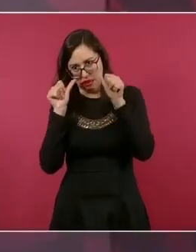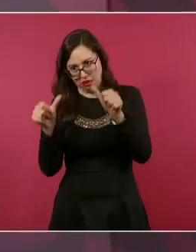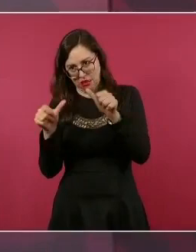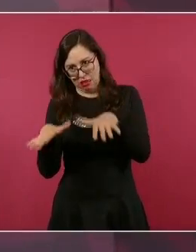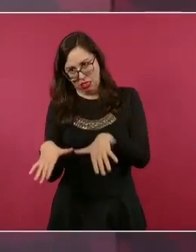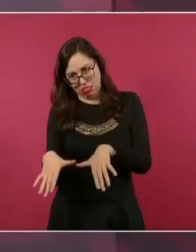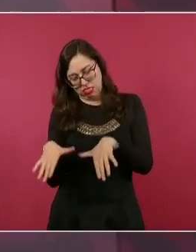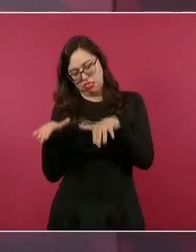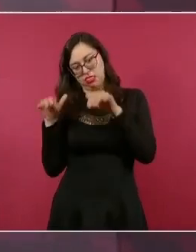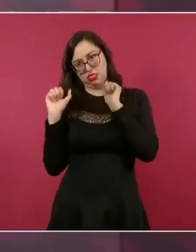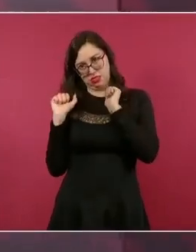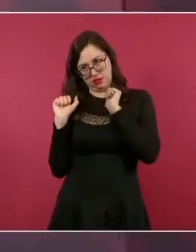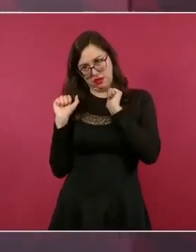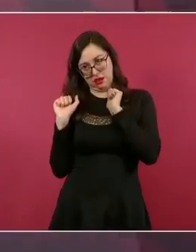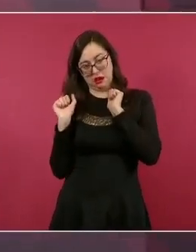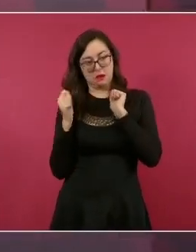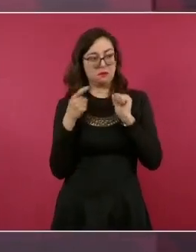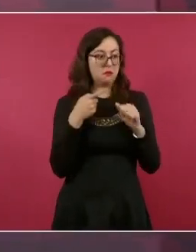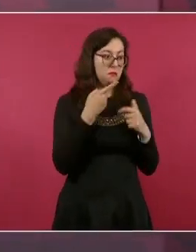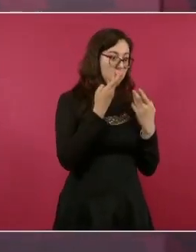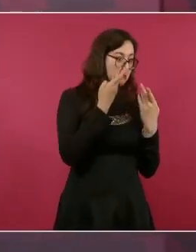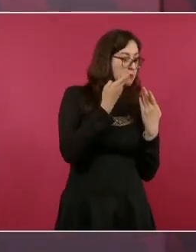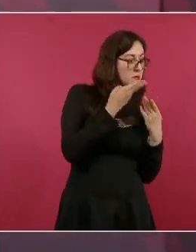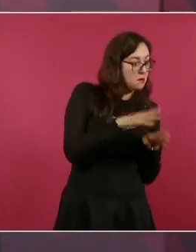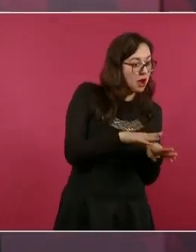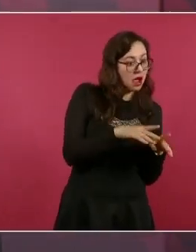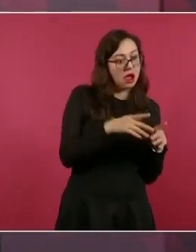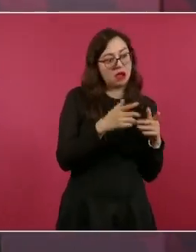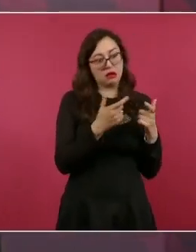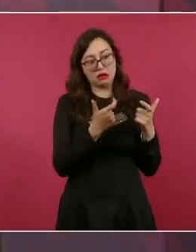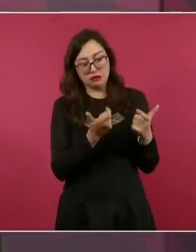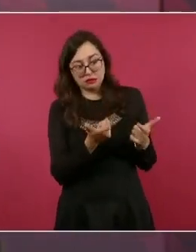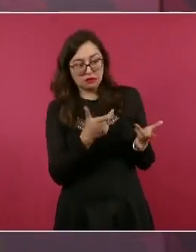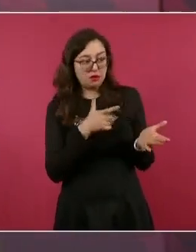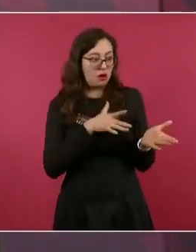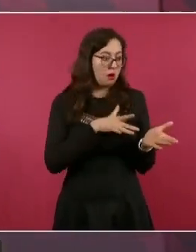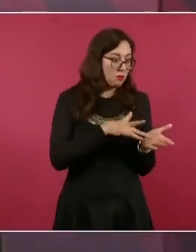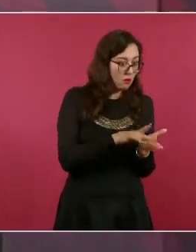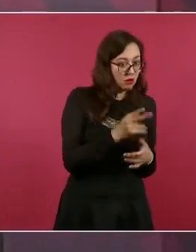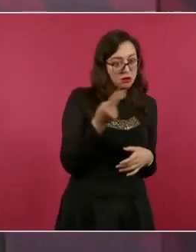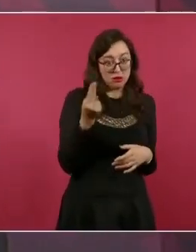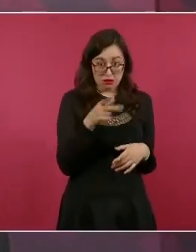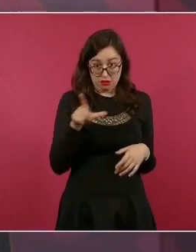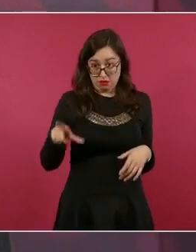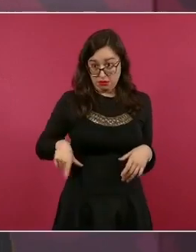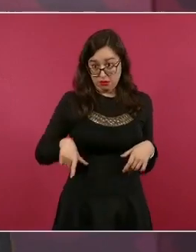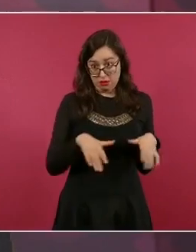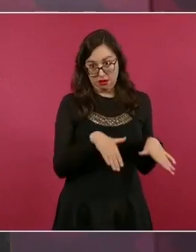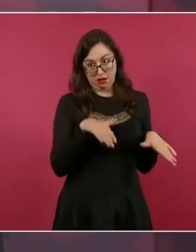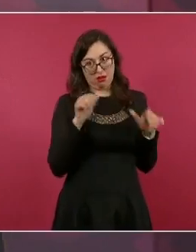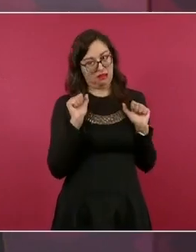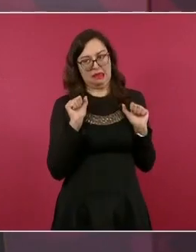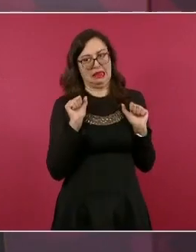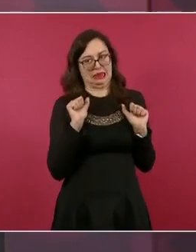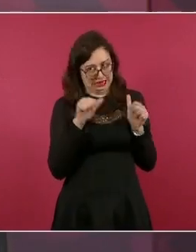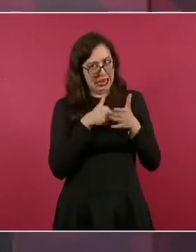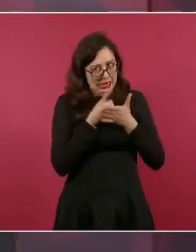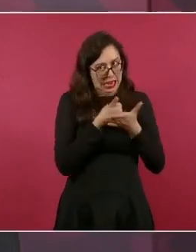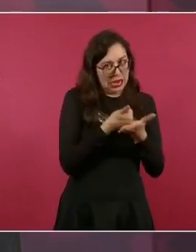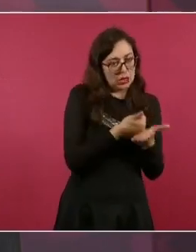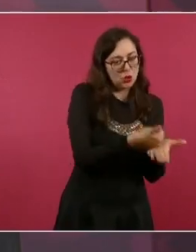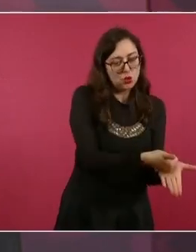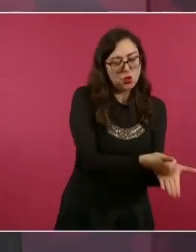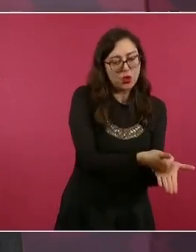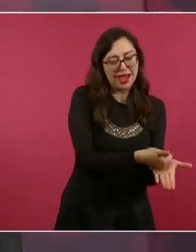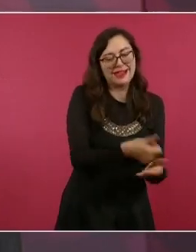instituciones financieras en quiebra, lo del FOA Proa, ese tipo de cosas, ¿no? Ayudar a los de arriba